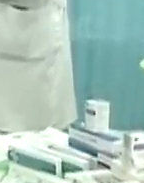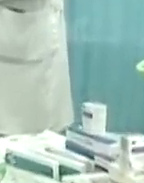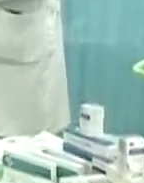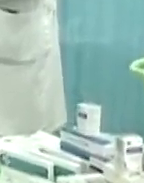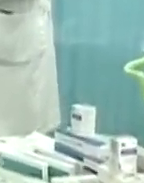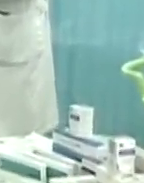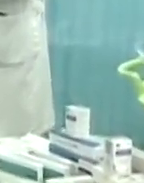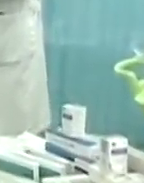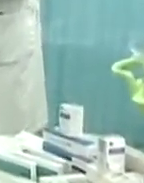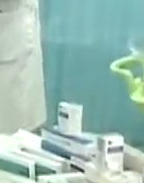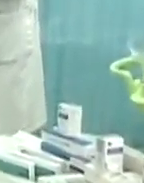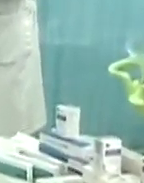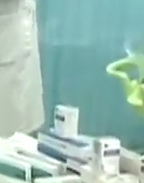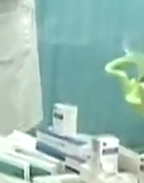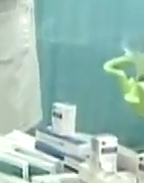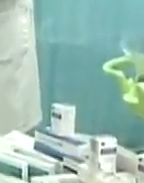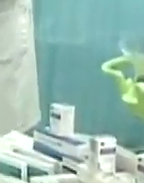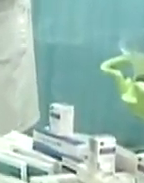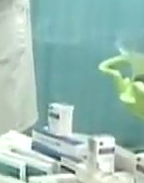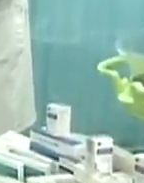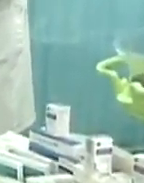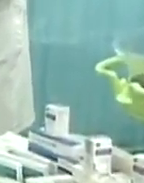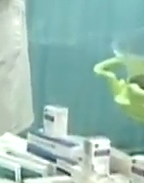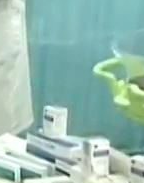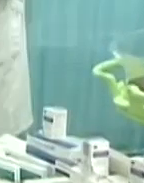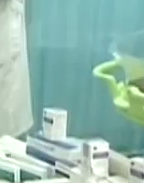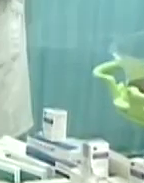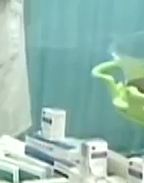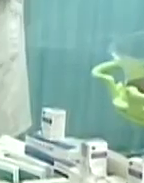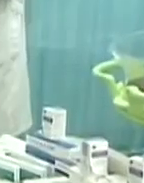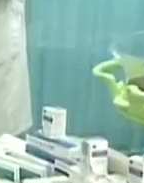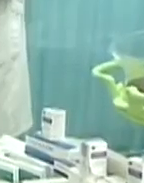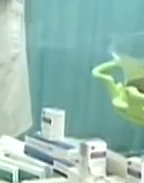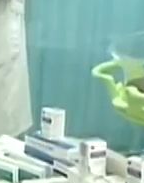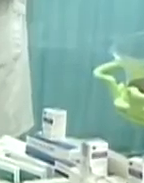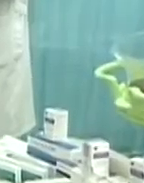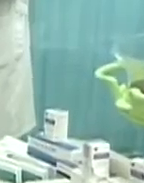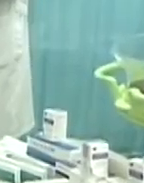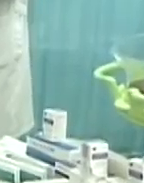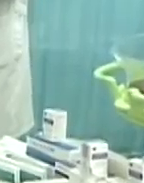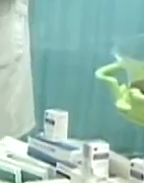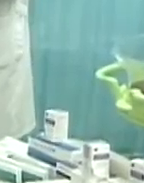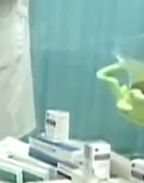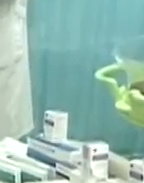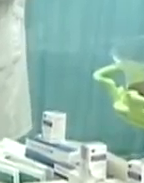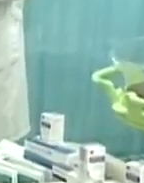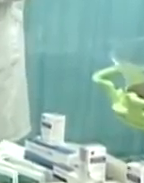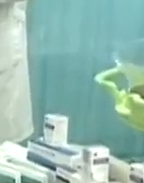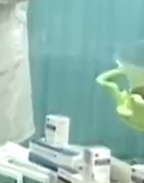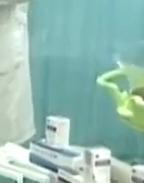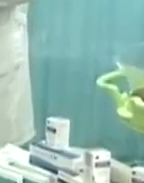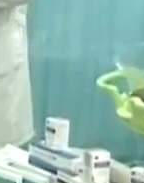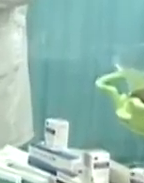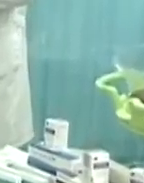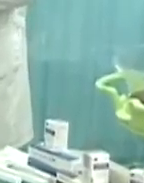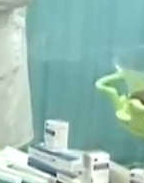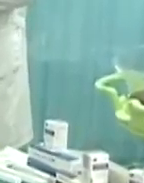médicas de Venezuela, máxima moral, máxima honestidad, máxima